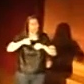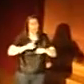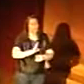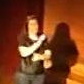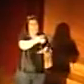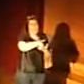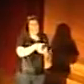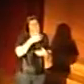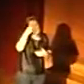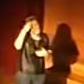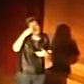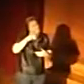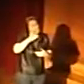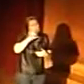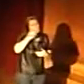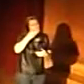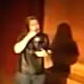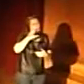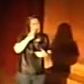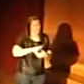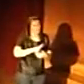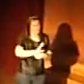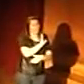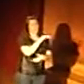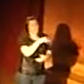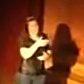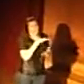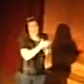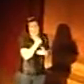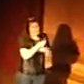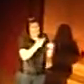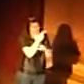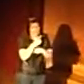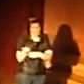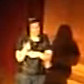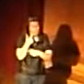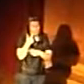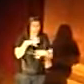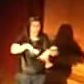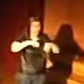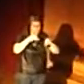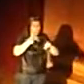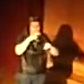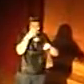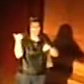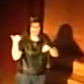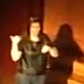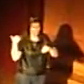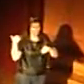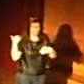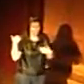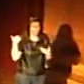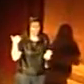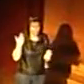II es decir esta labor erudita o de recuperación arqueológica del pasado de alguna manera la corona en